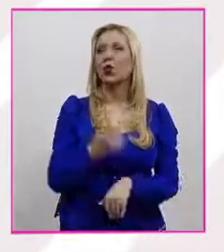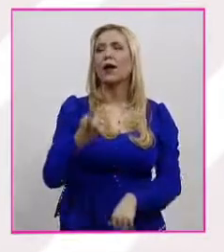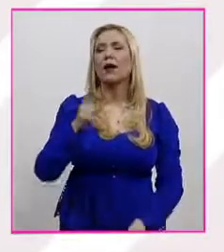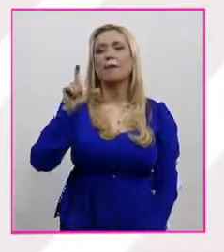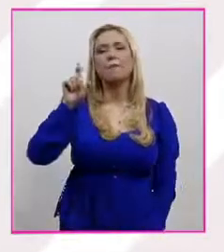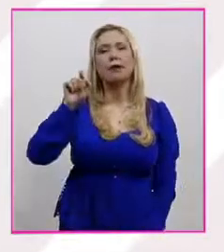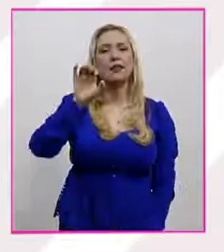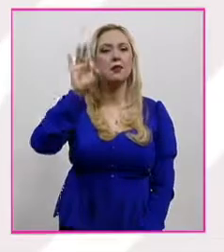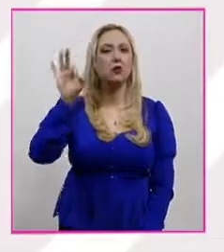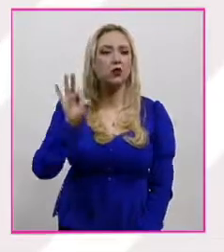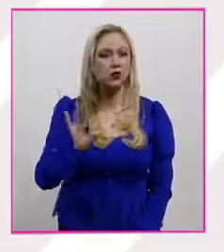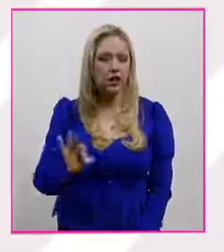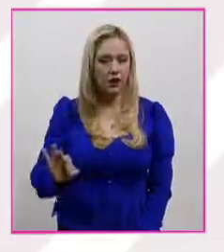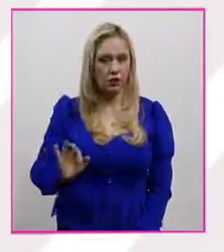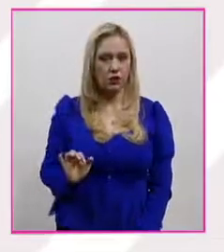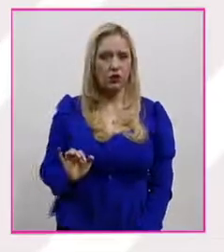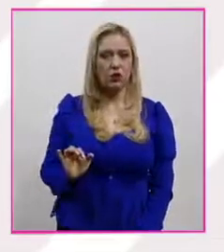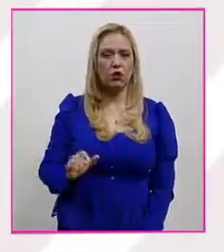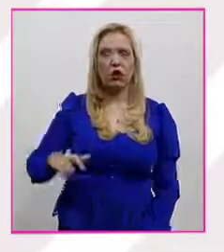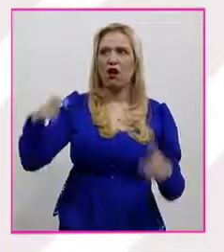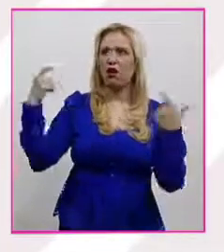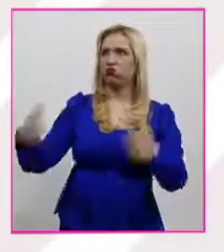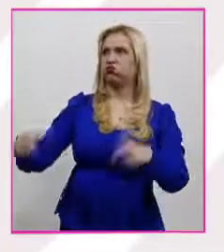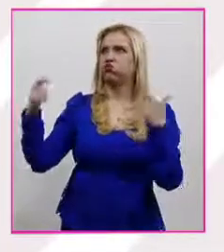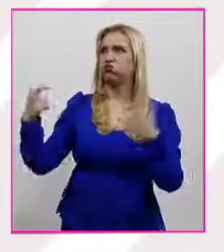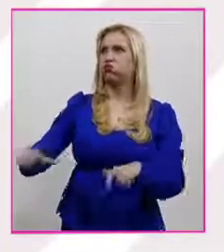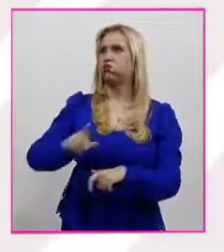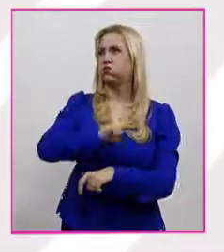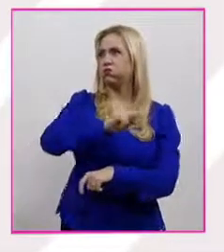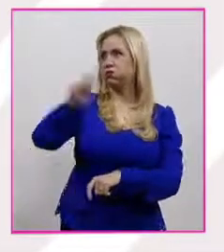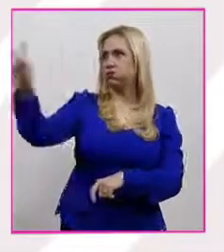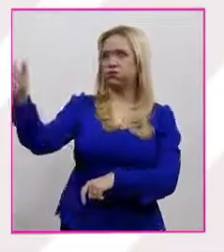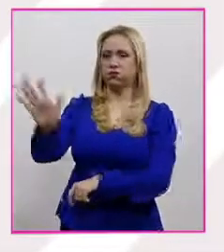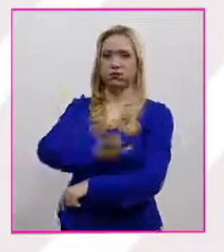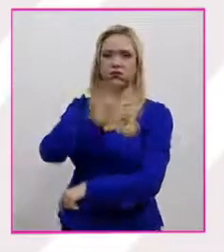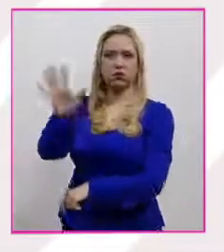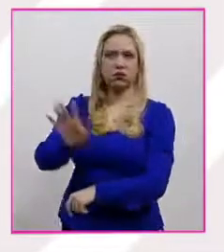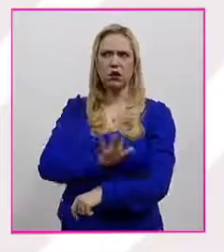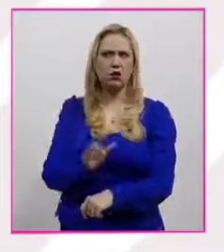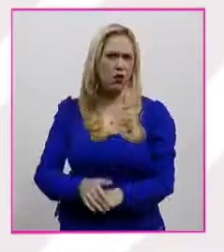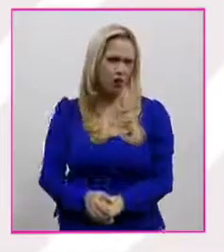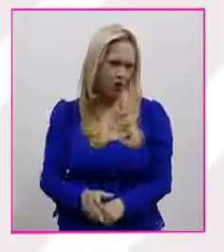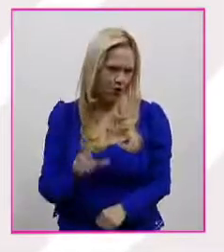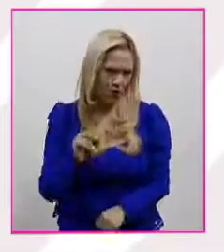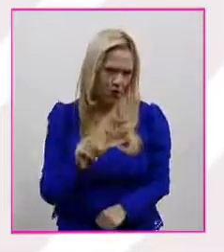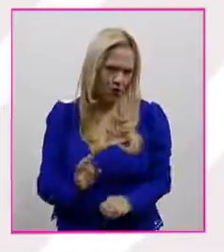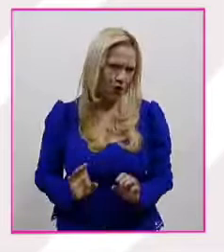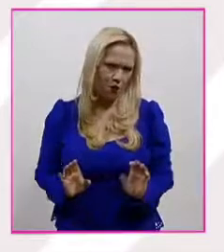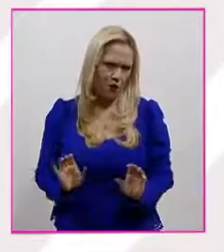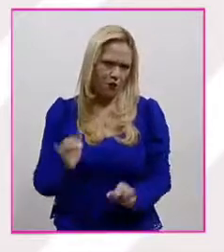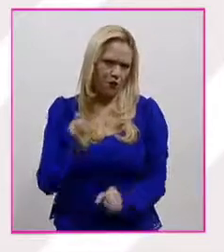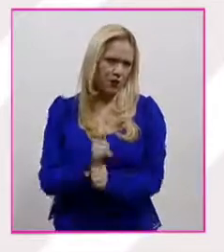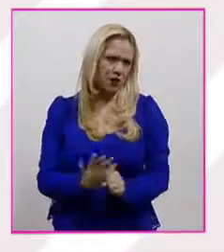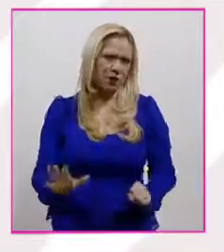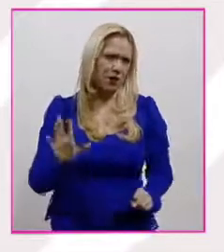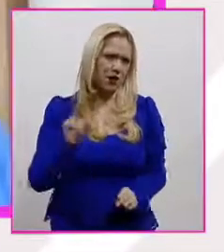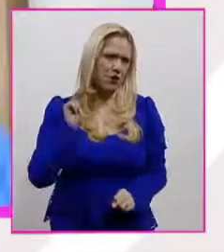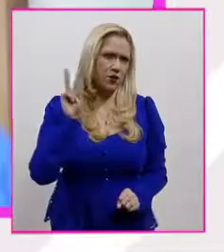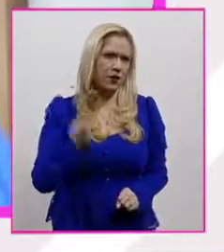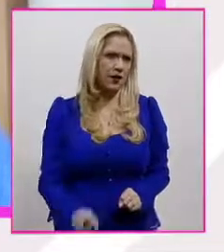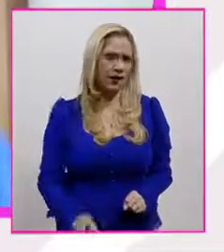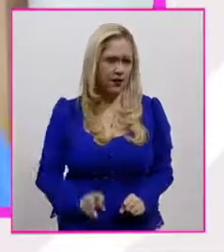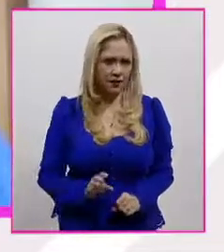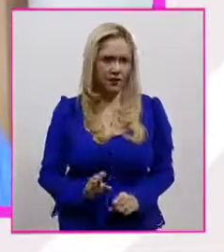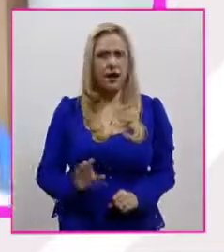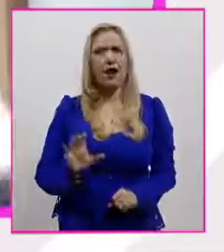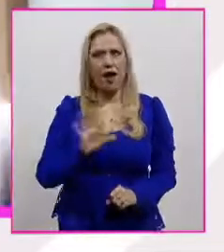de más rico de México sean todos de piel más clara. Eso es aritméticamente imposible porque no es el 20% de la